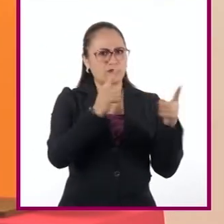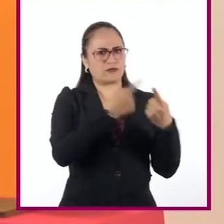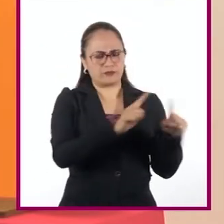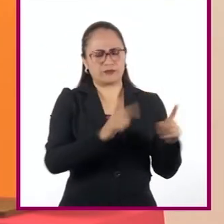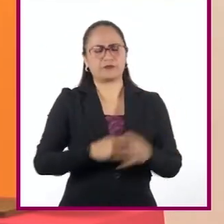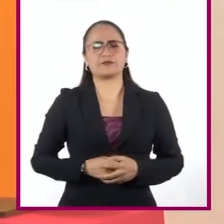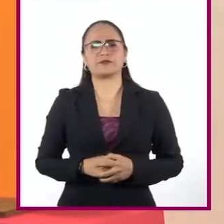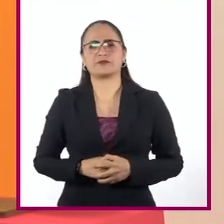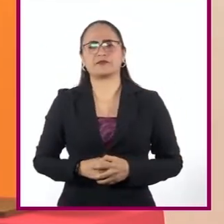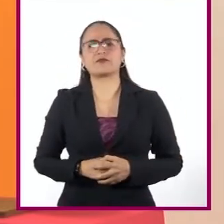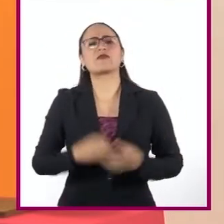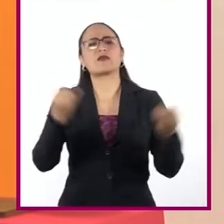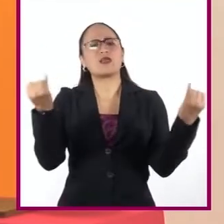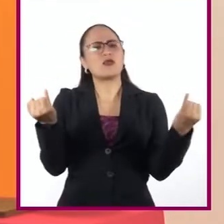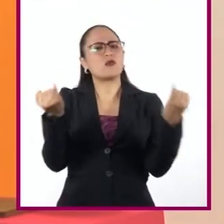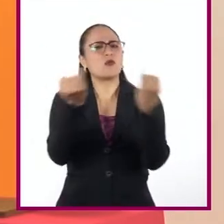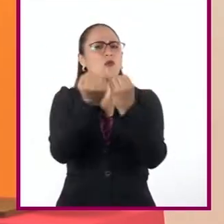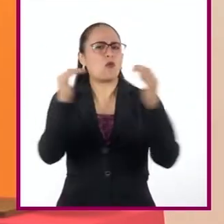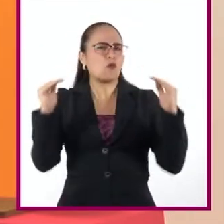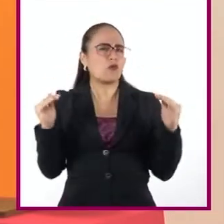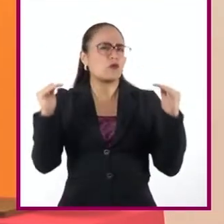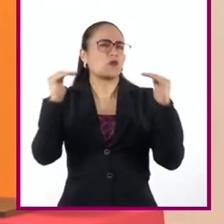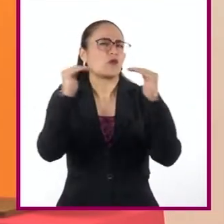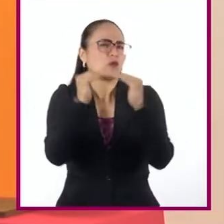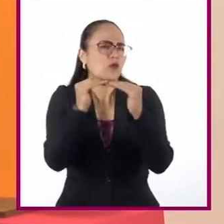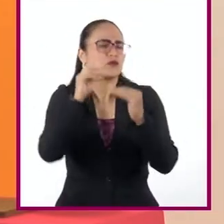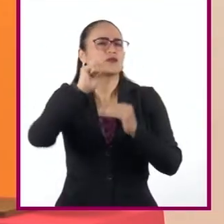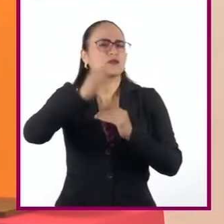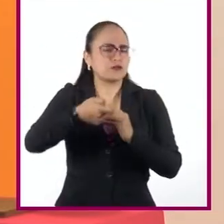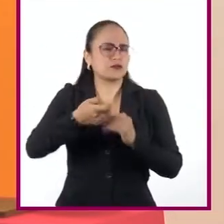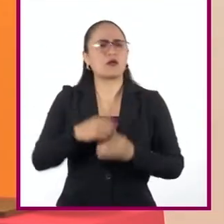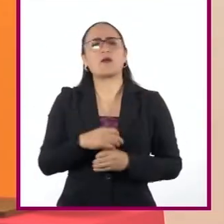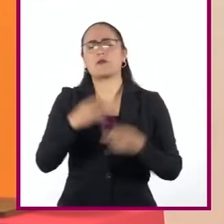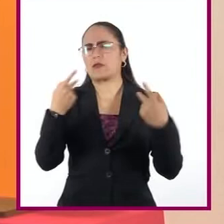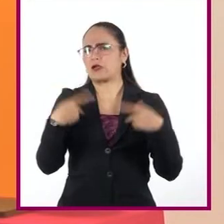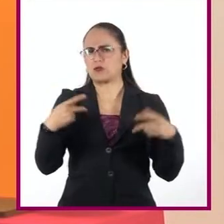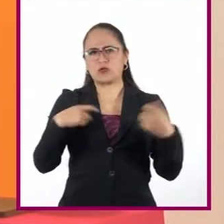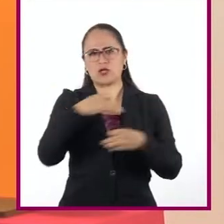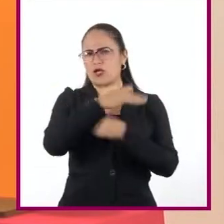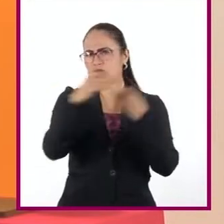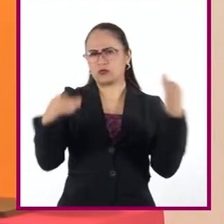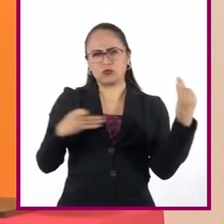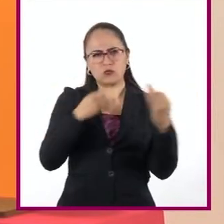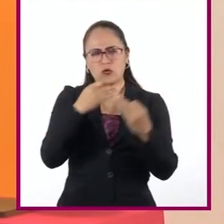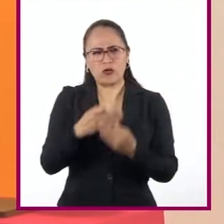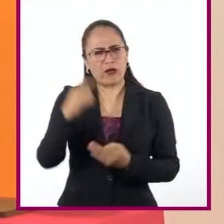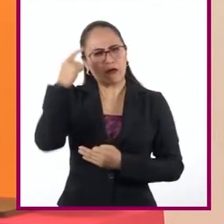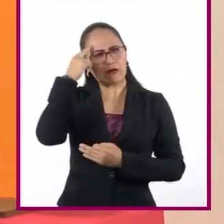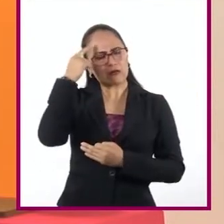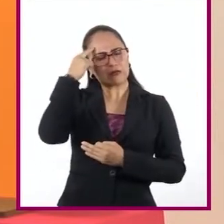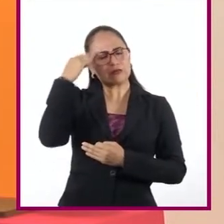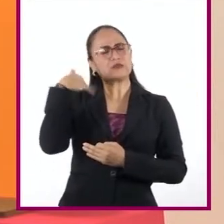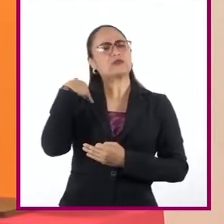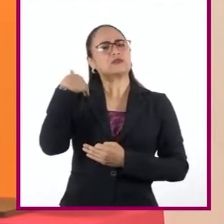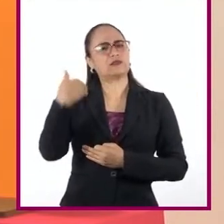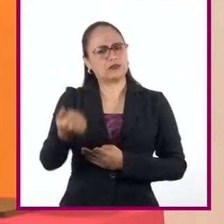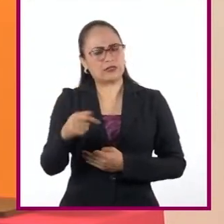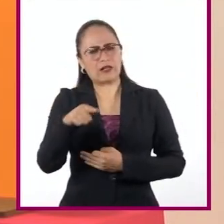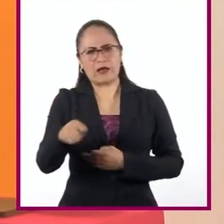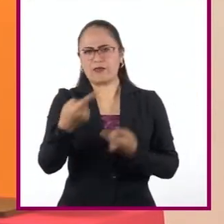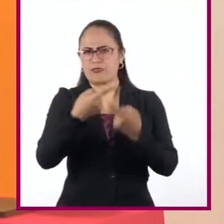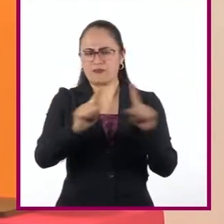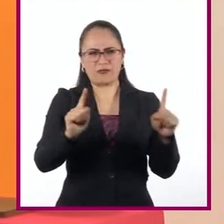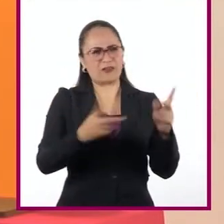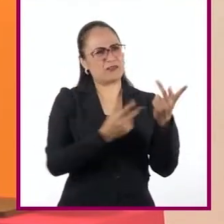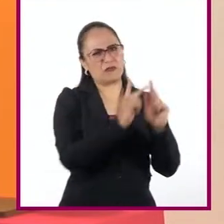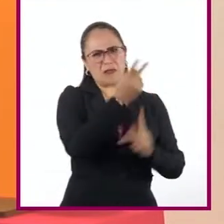La idea de igualdad se basa en que todas y todos somos personas cuya naturaleza racional nos diferencia del resto de los